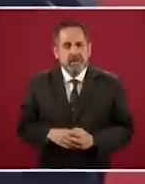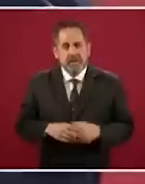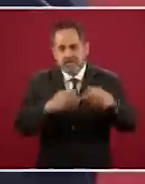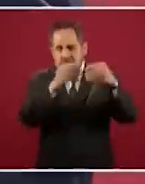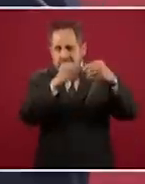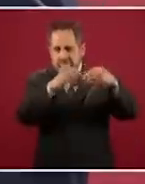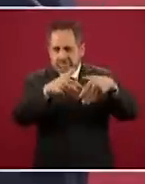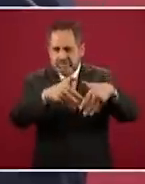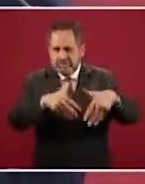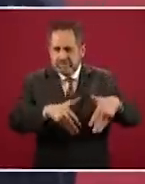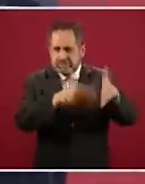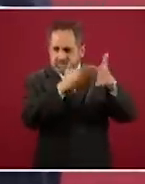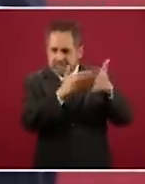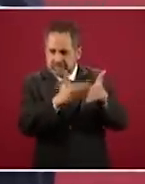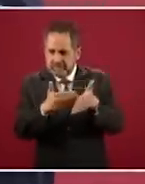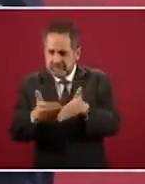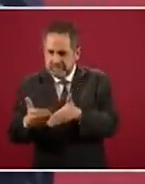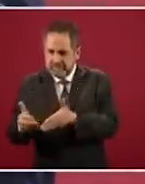permeando,